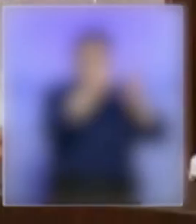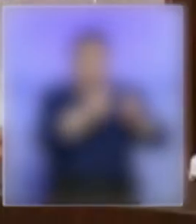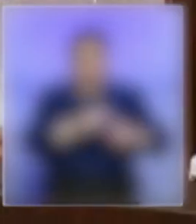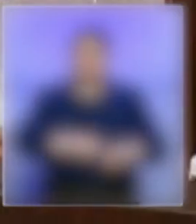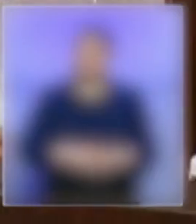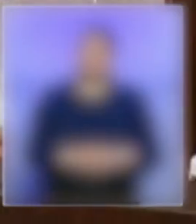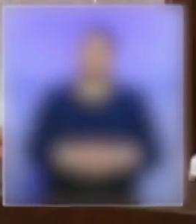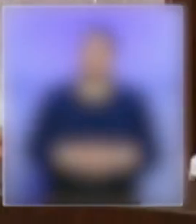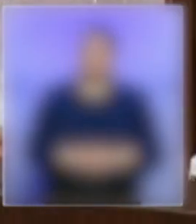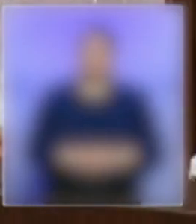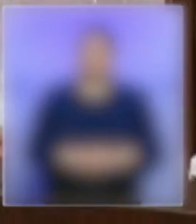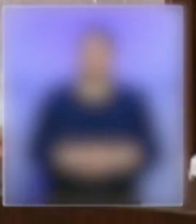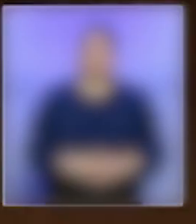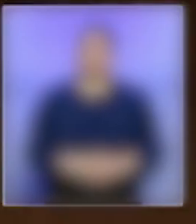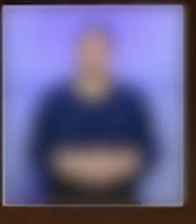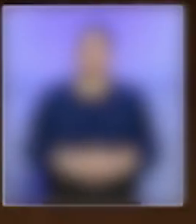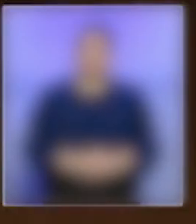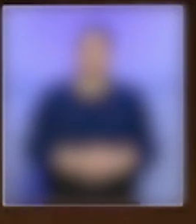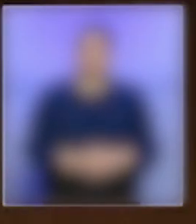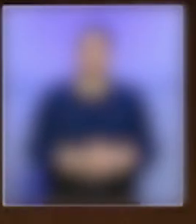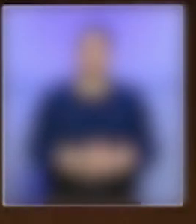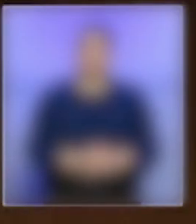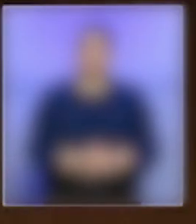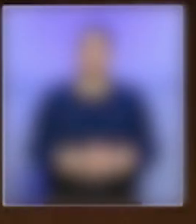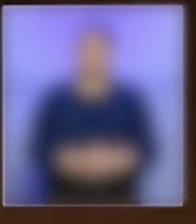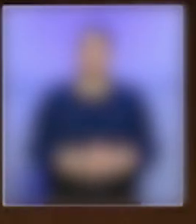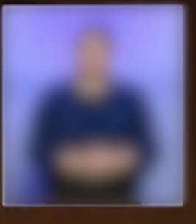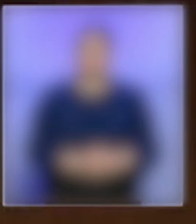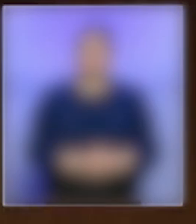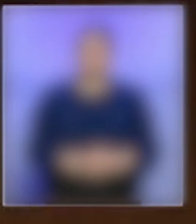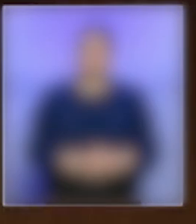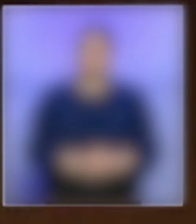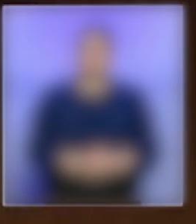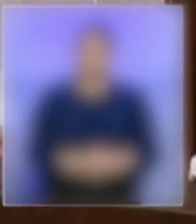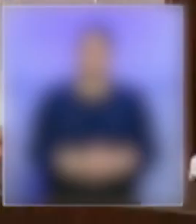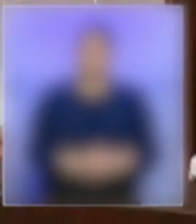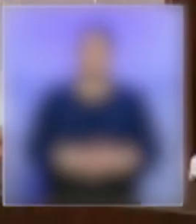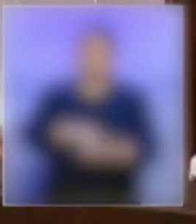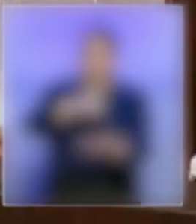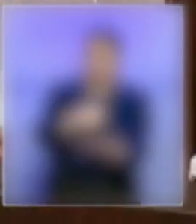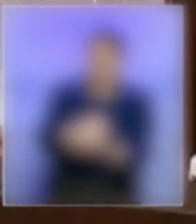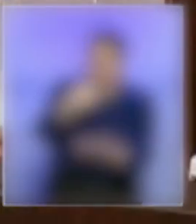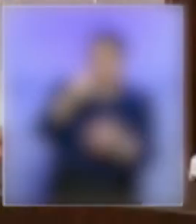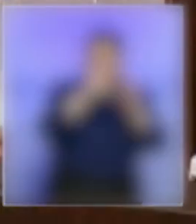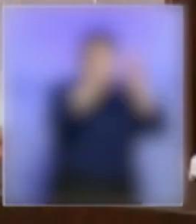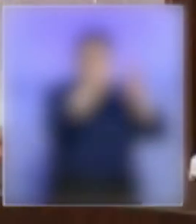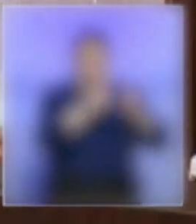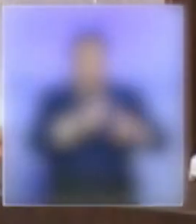interpuso el bloque opositor, quejas que una a una fueron desechadas ante la falta de argumentos.